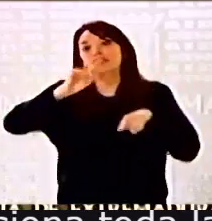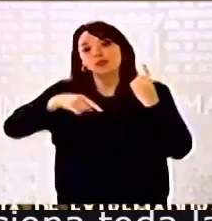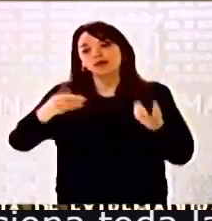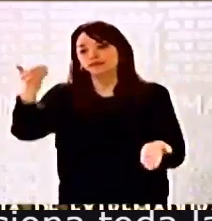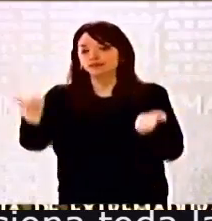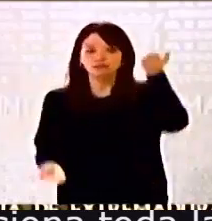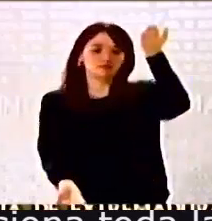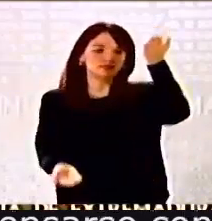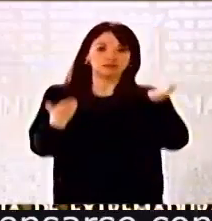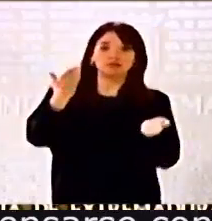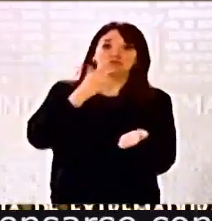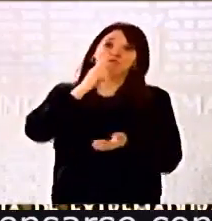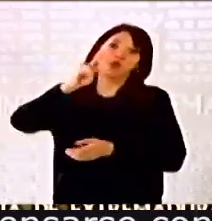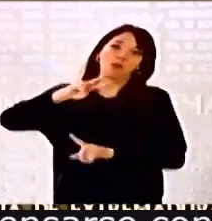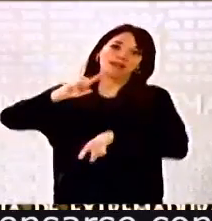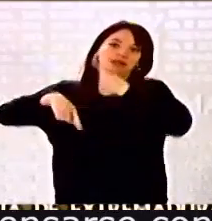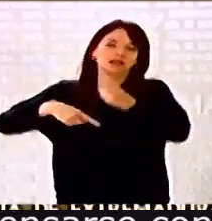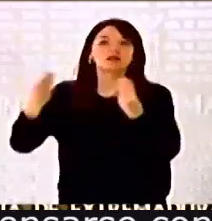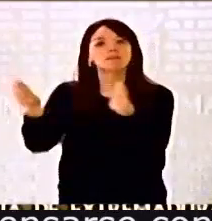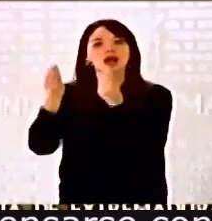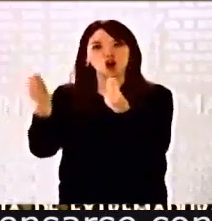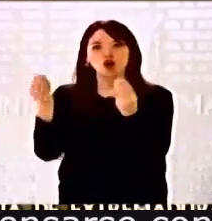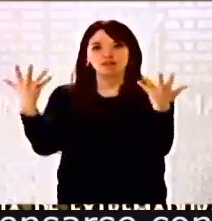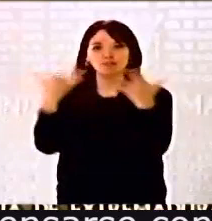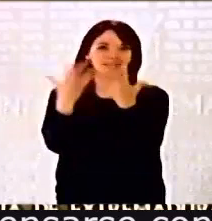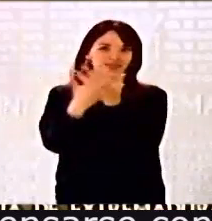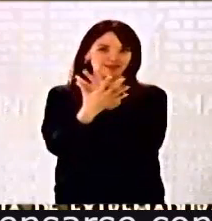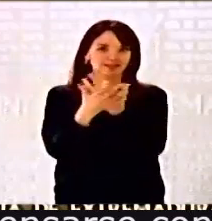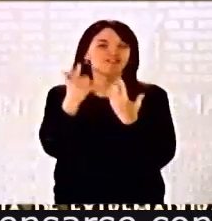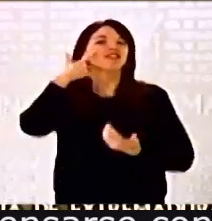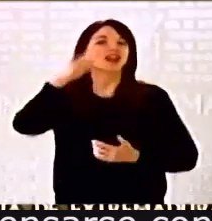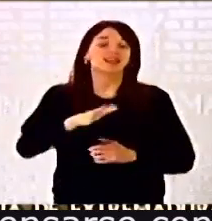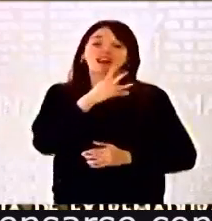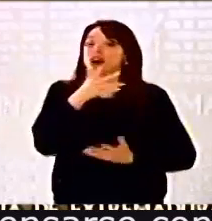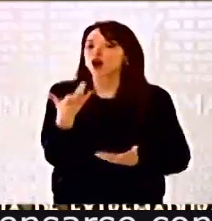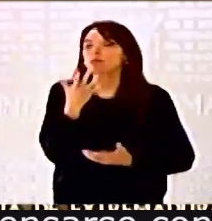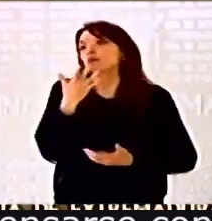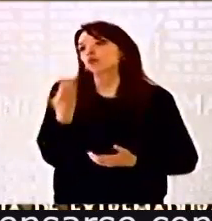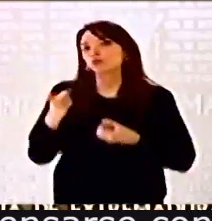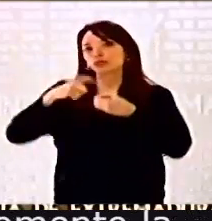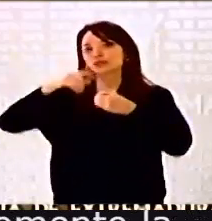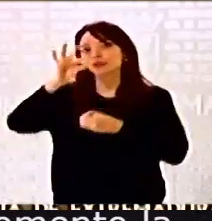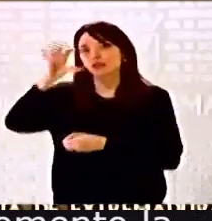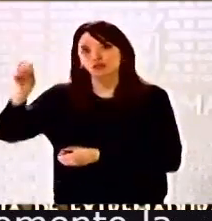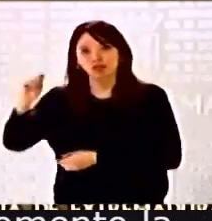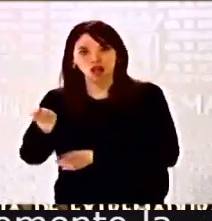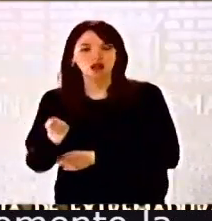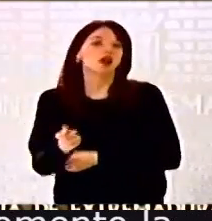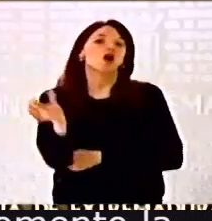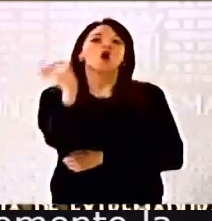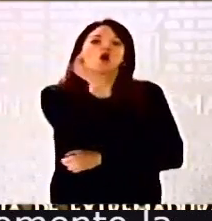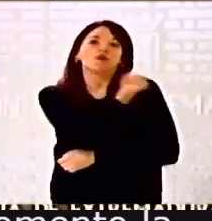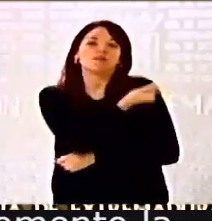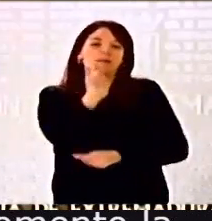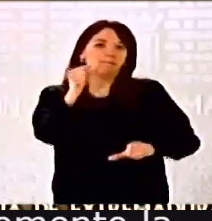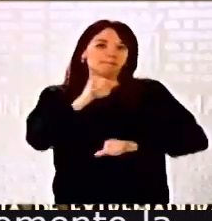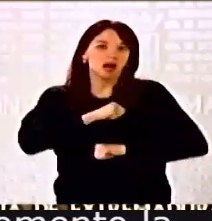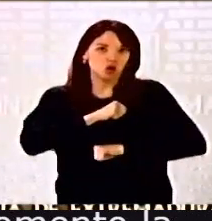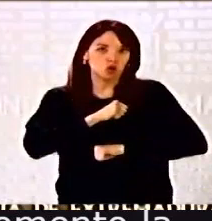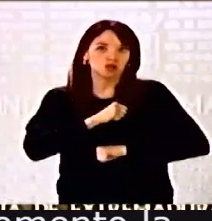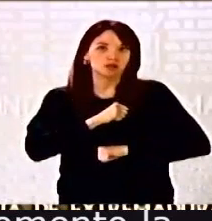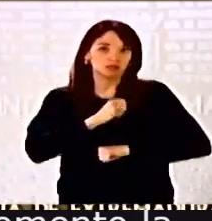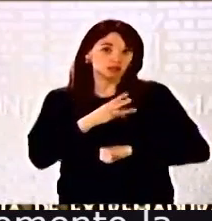meses siguientes. Por lo tanto, fíjate, en este momento la afiliación a la Seguridad Social y el registro del paro en nuestros